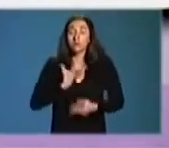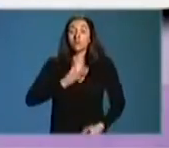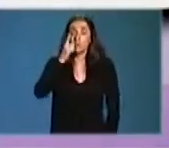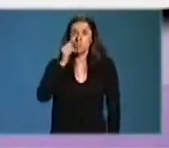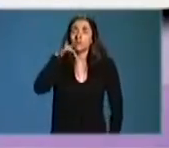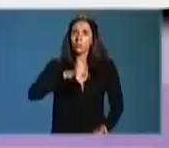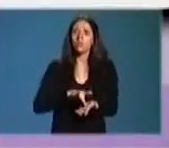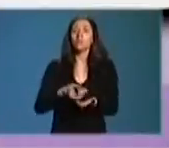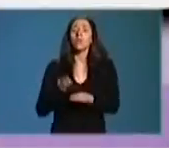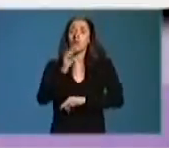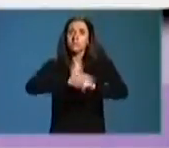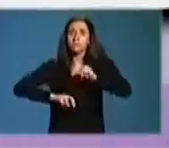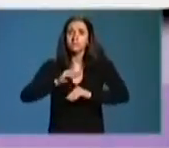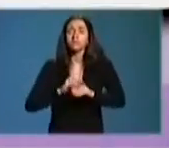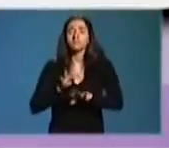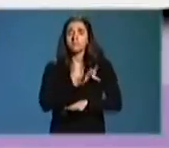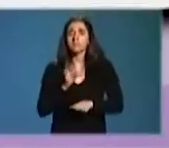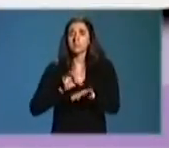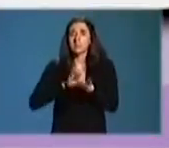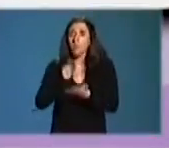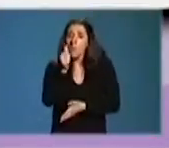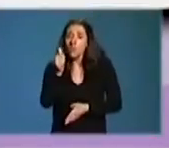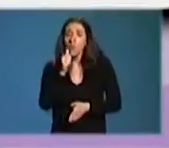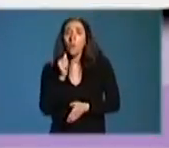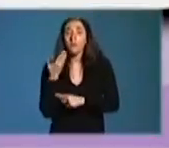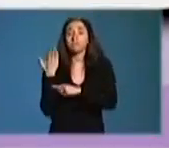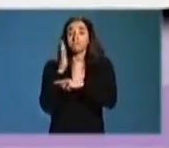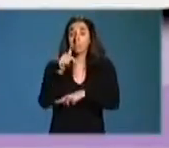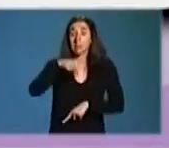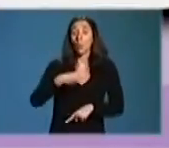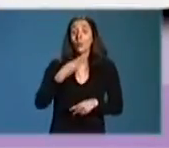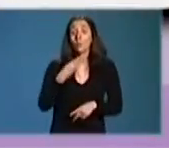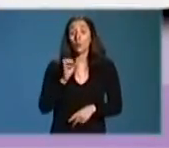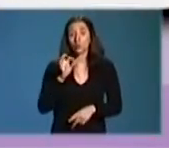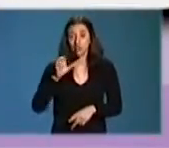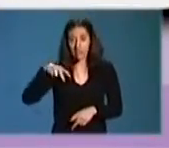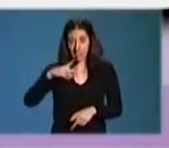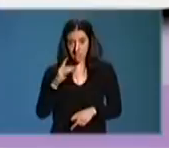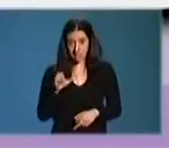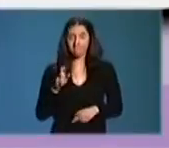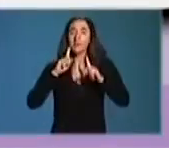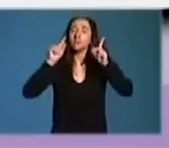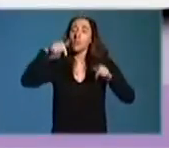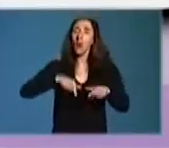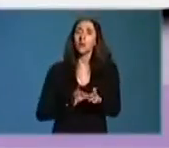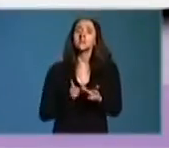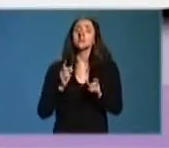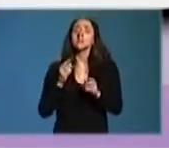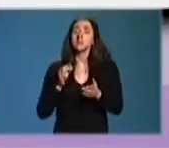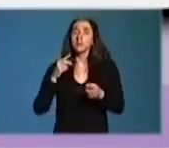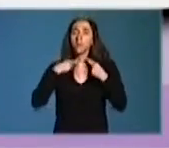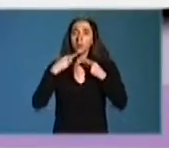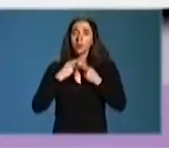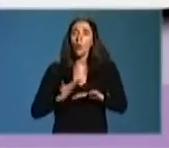de renovaciones de abastecemento como proyecto presentado esta misma semana en bosende en este caso la diputación ponga a disposición de organismo local